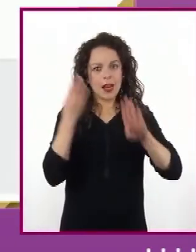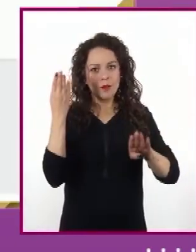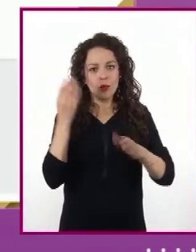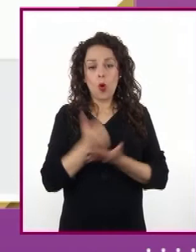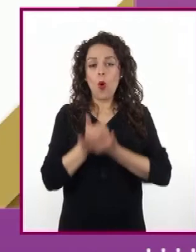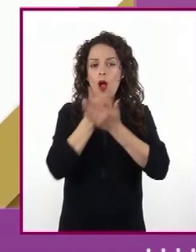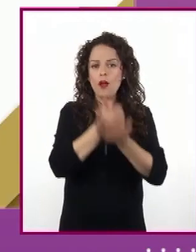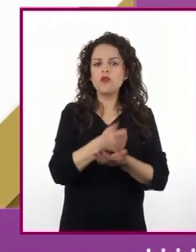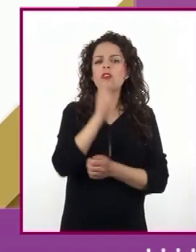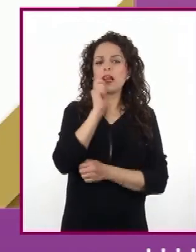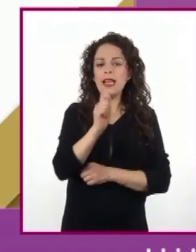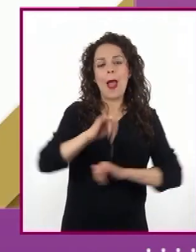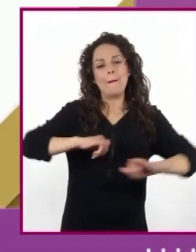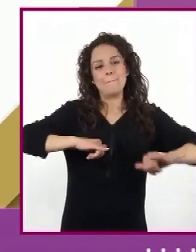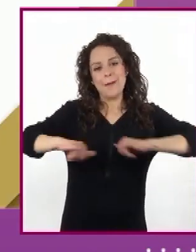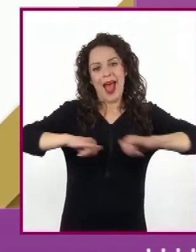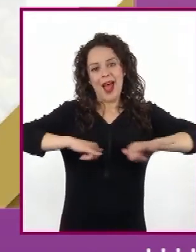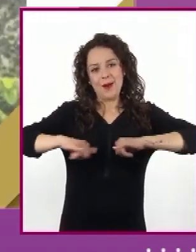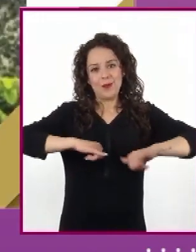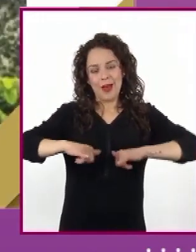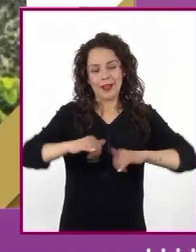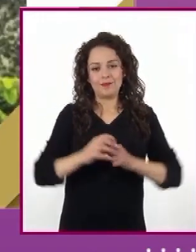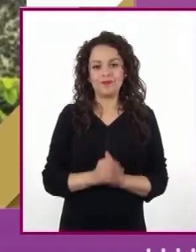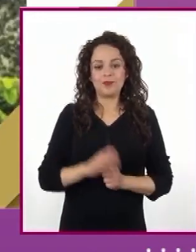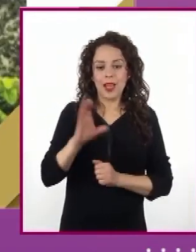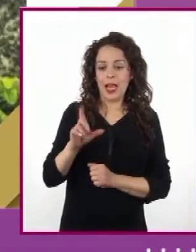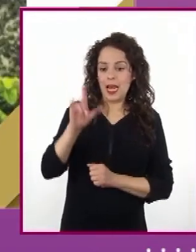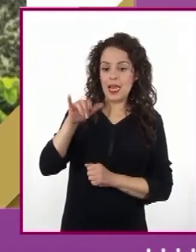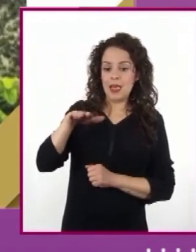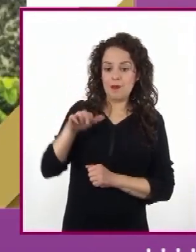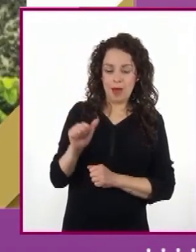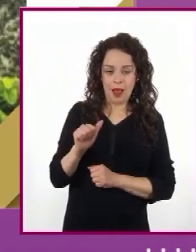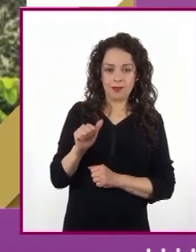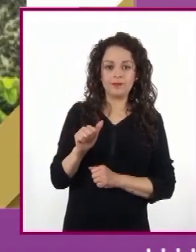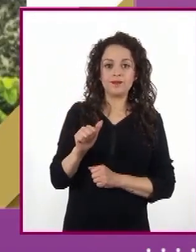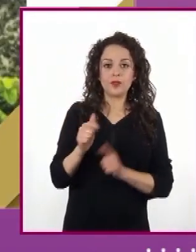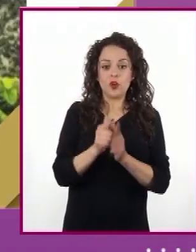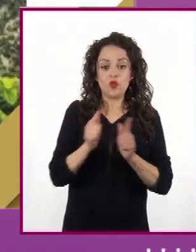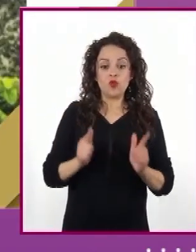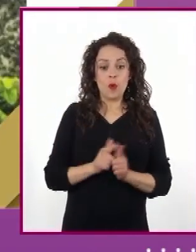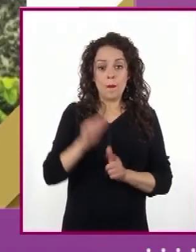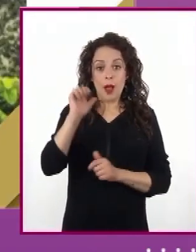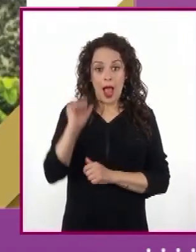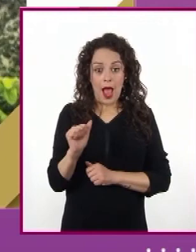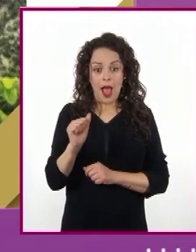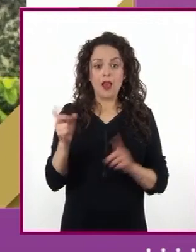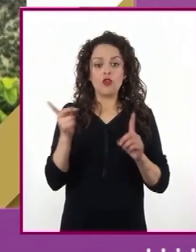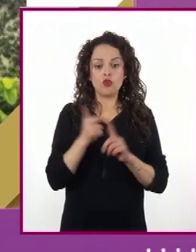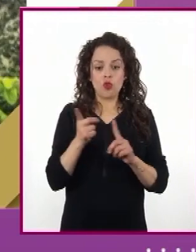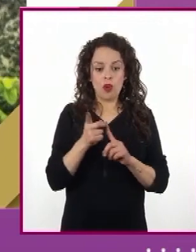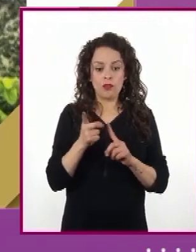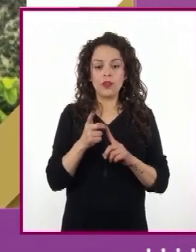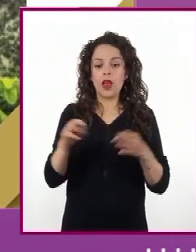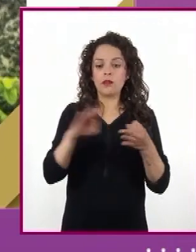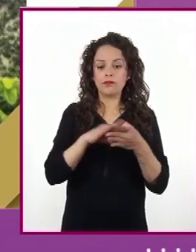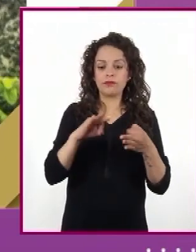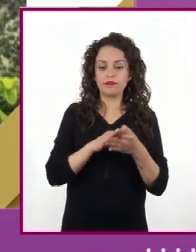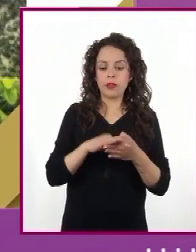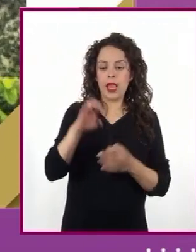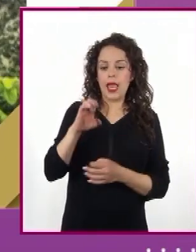un mapa. Los climas del grupo A, tropicales, se ubican en las latitudes cercanas al